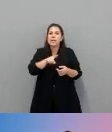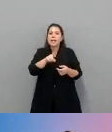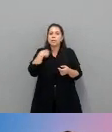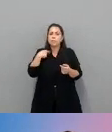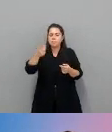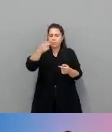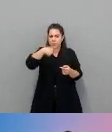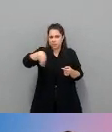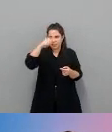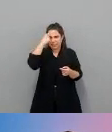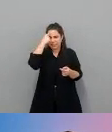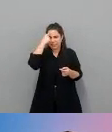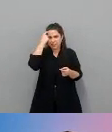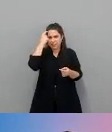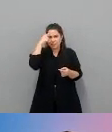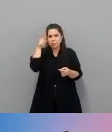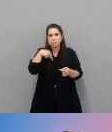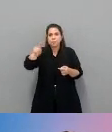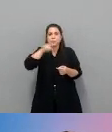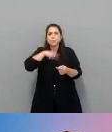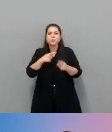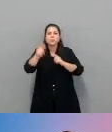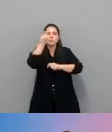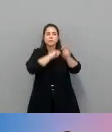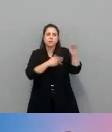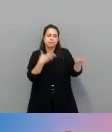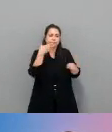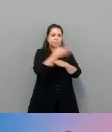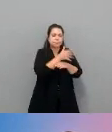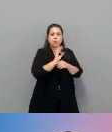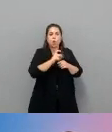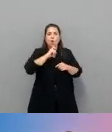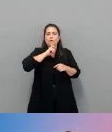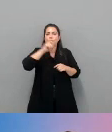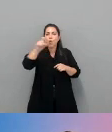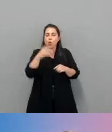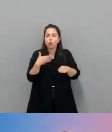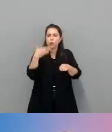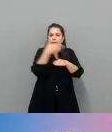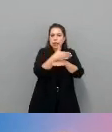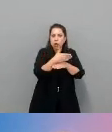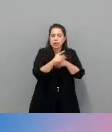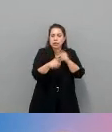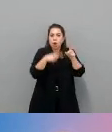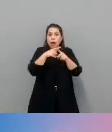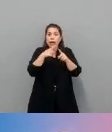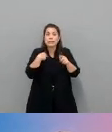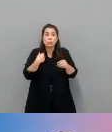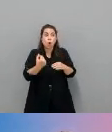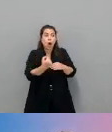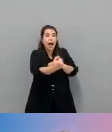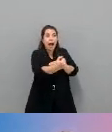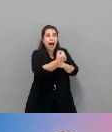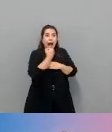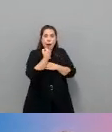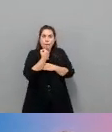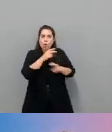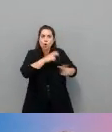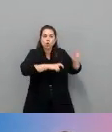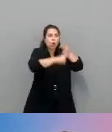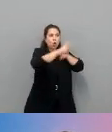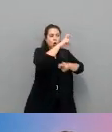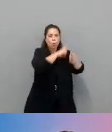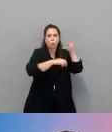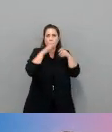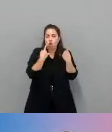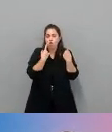habéis llegado a asociaciones, a fundaciones, para buscar este apoyo social que necesitáis a lo largo de